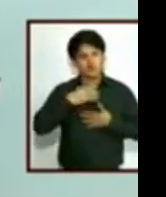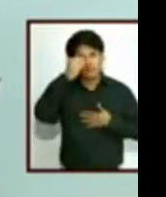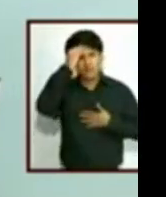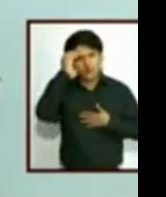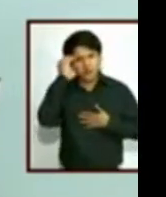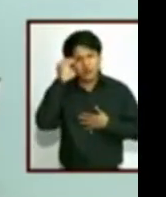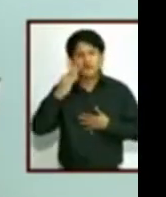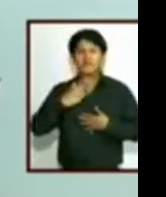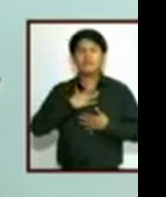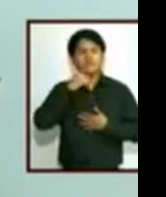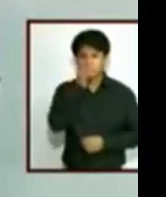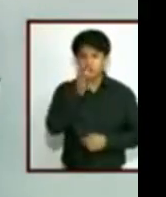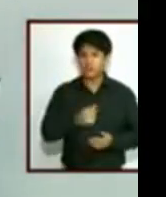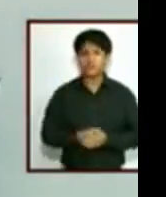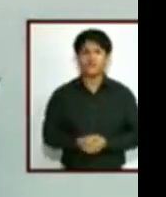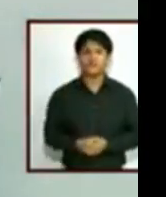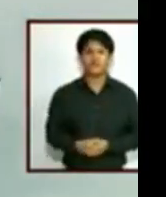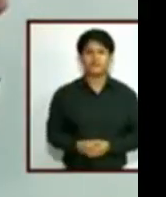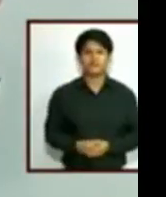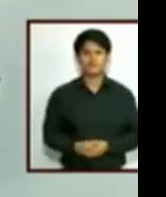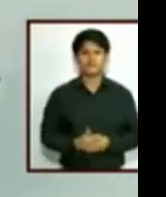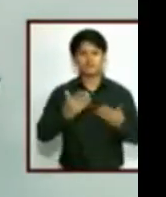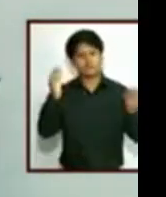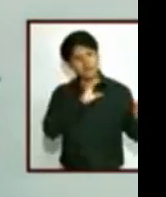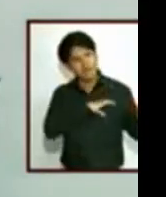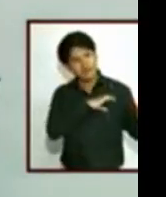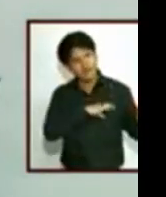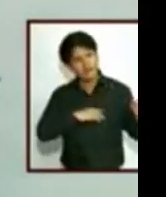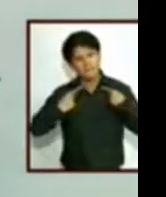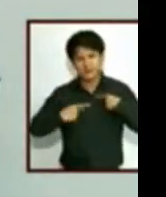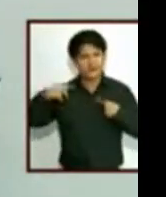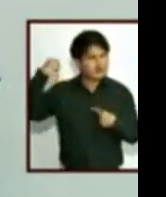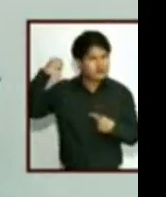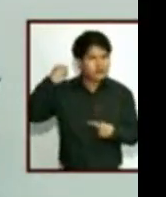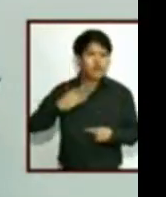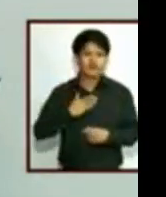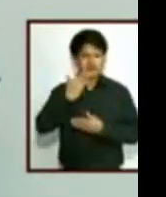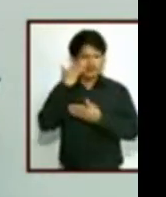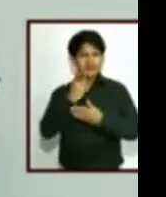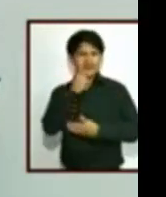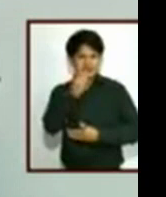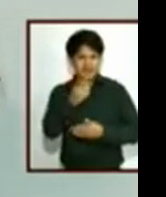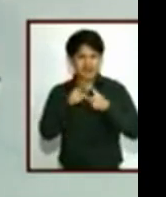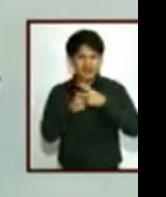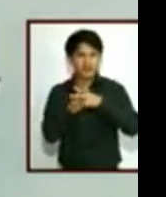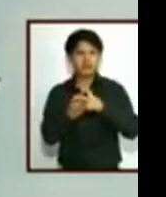Cantón es tu opción. Queridos paisanos, como dije al principio de este